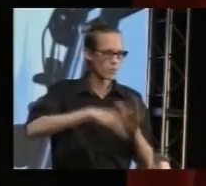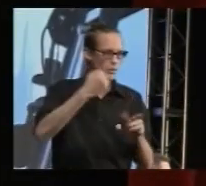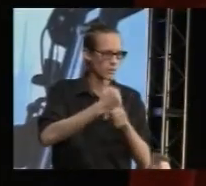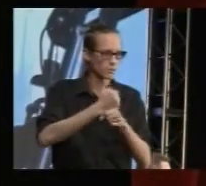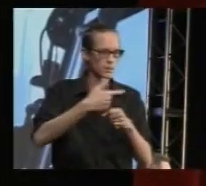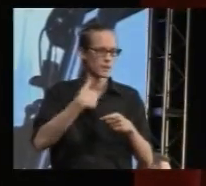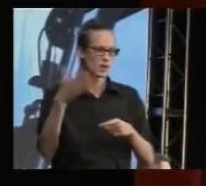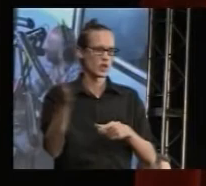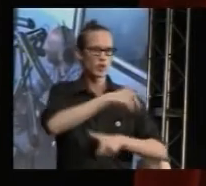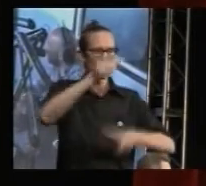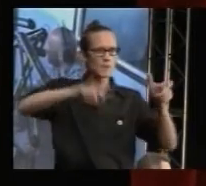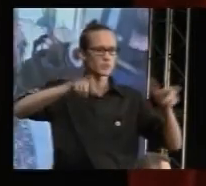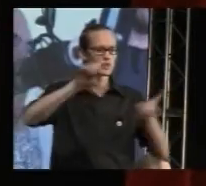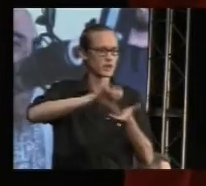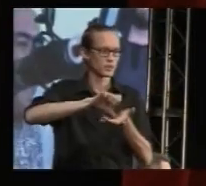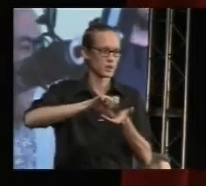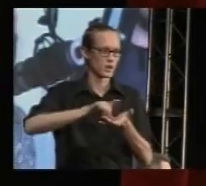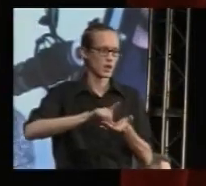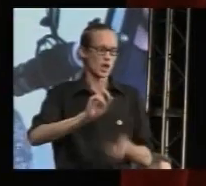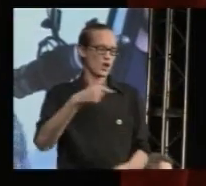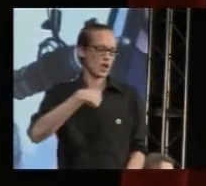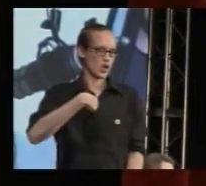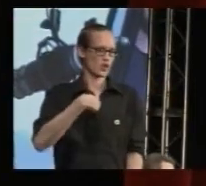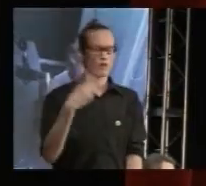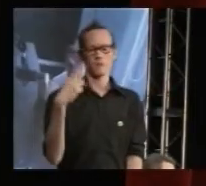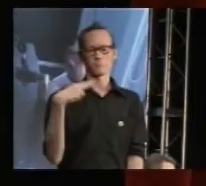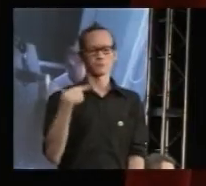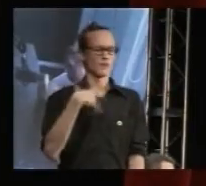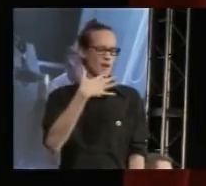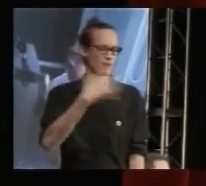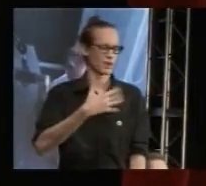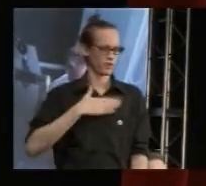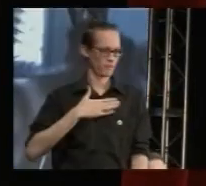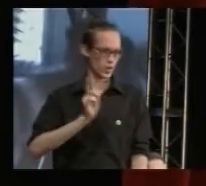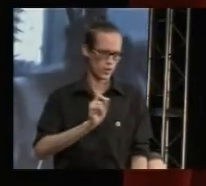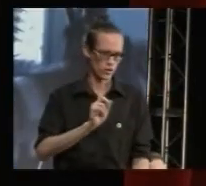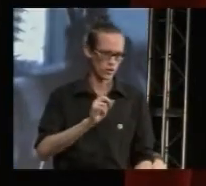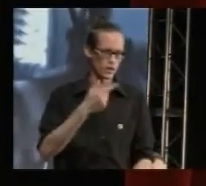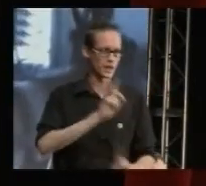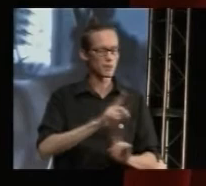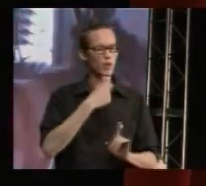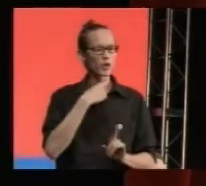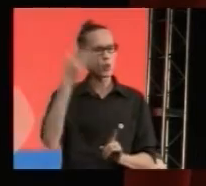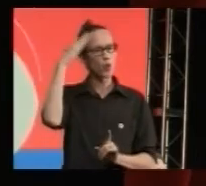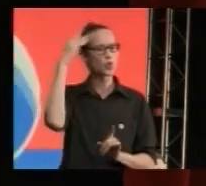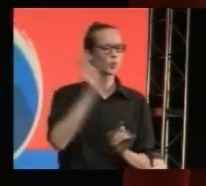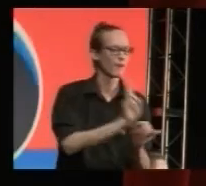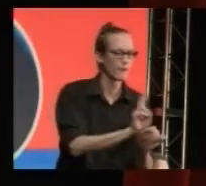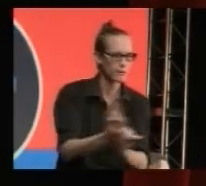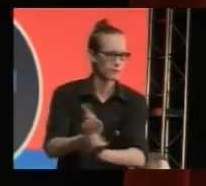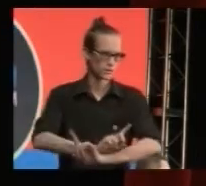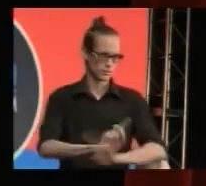todos los vecinos de la ciudad. Y como no nos creemos dueños de la verdad, ni queremos ejercer ninguna tutela cultural, también, a la